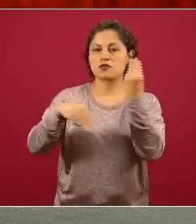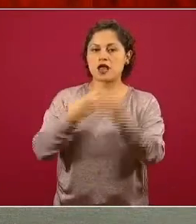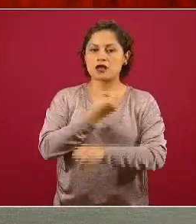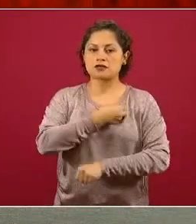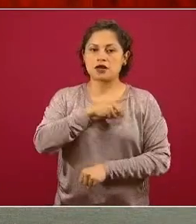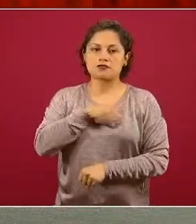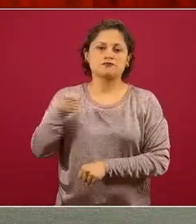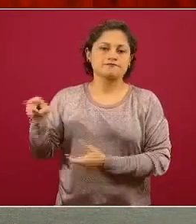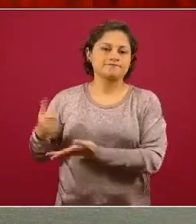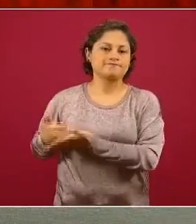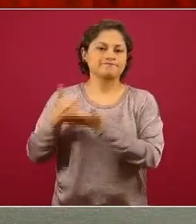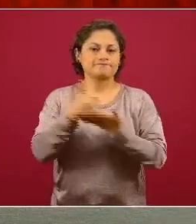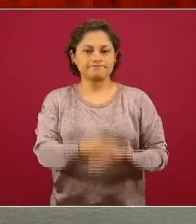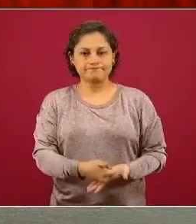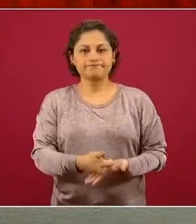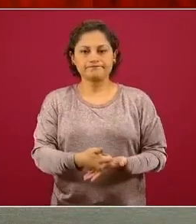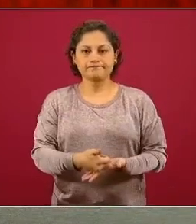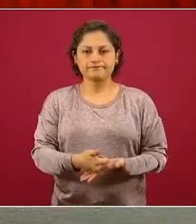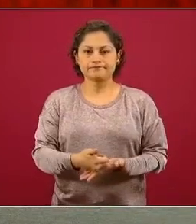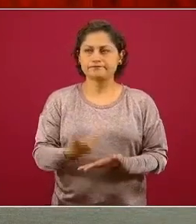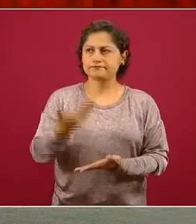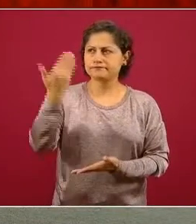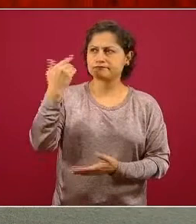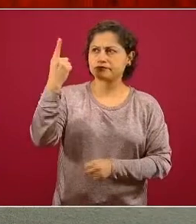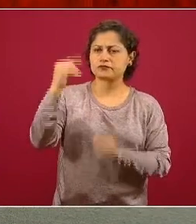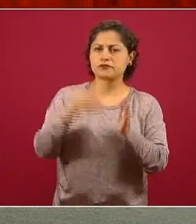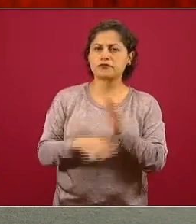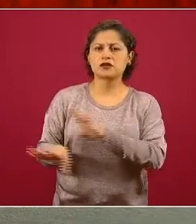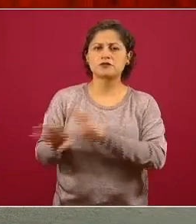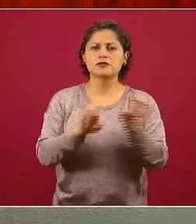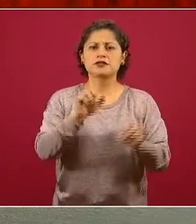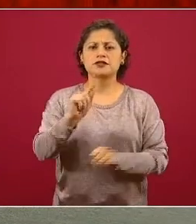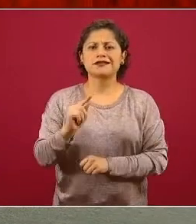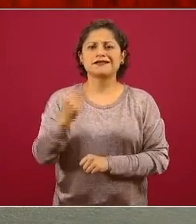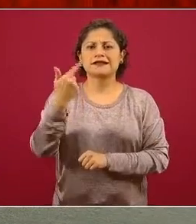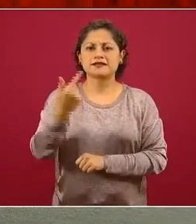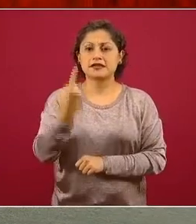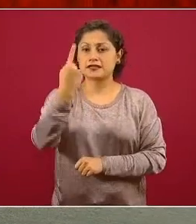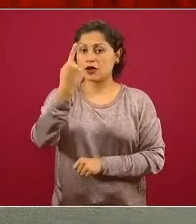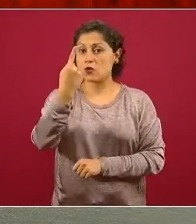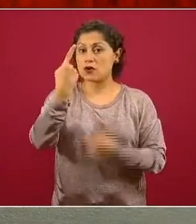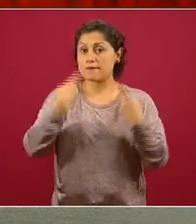fue erradicada, el último caso se registró en 1977 y en